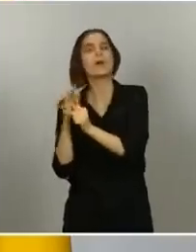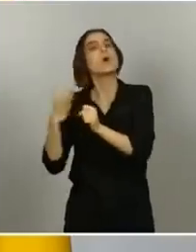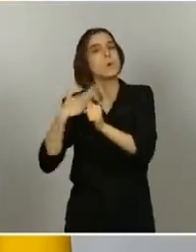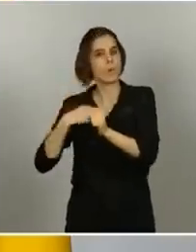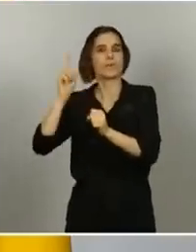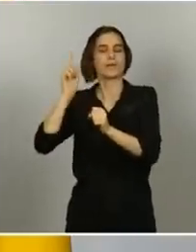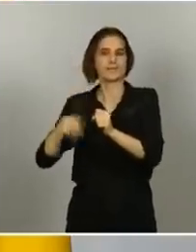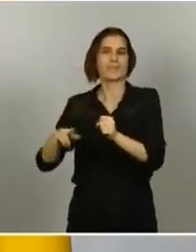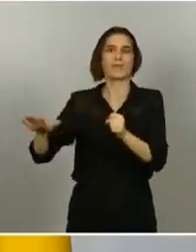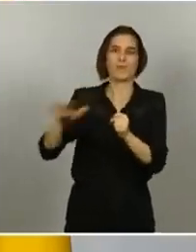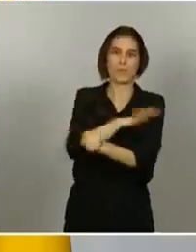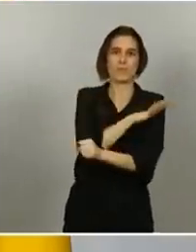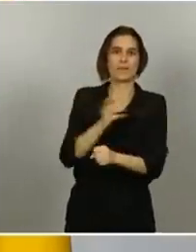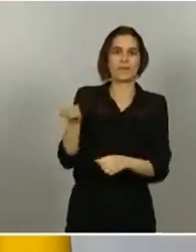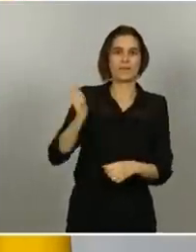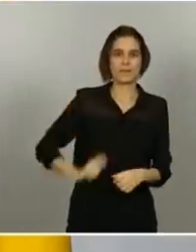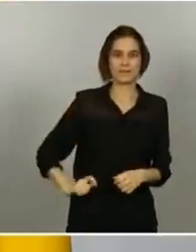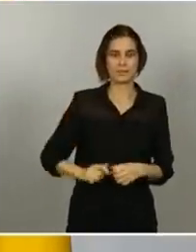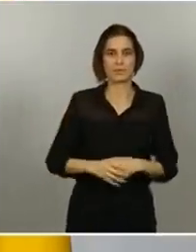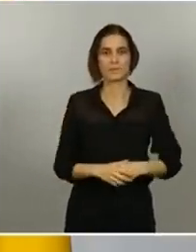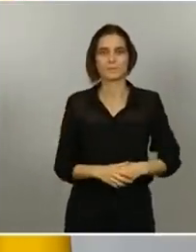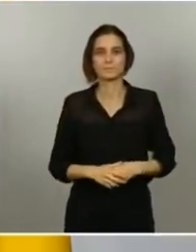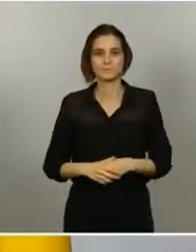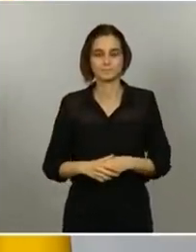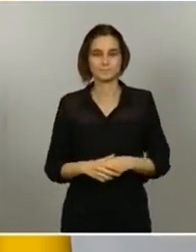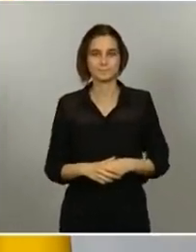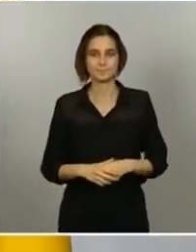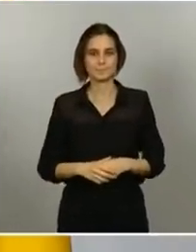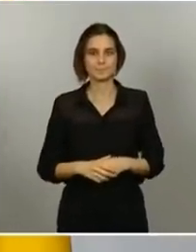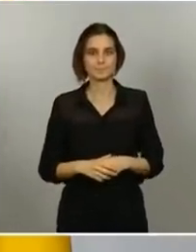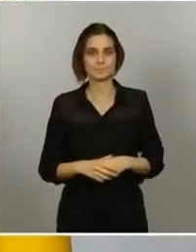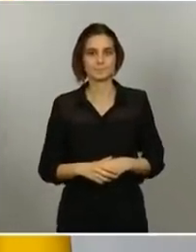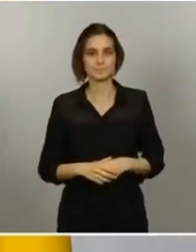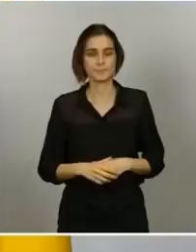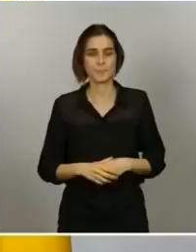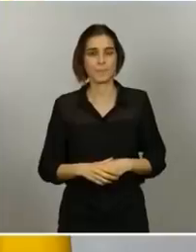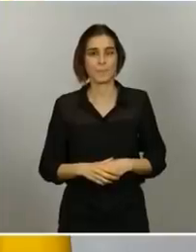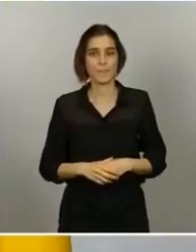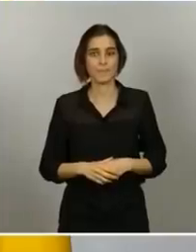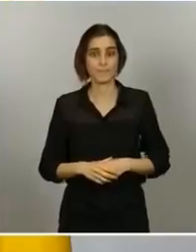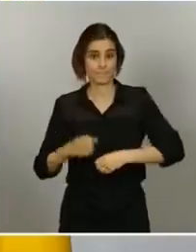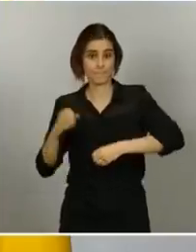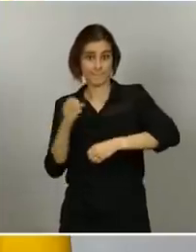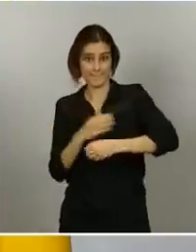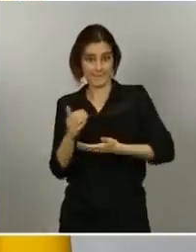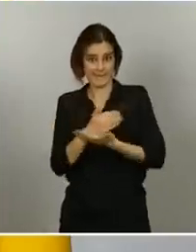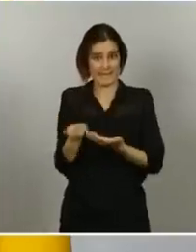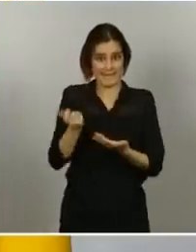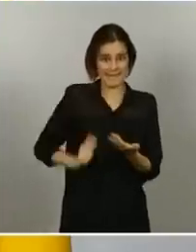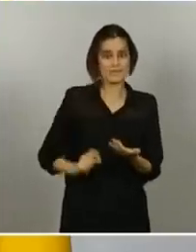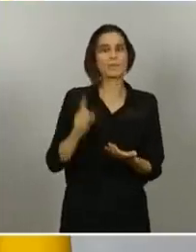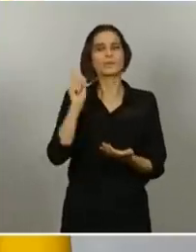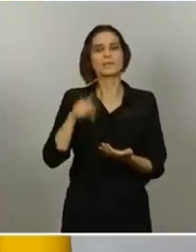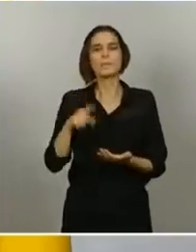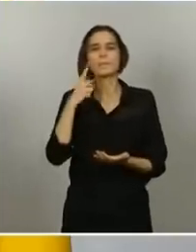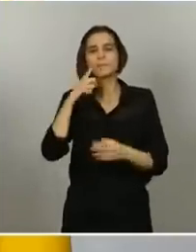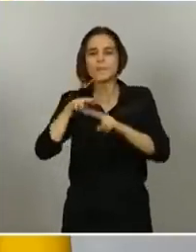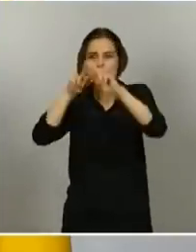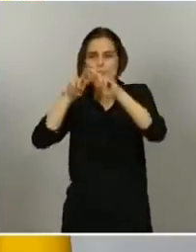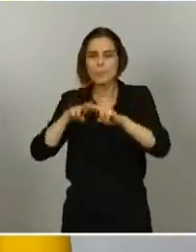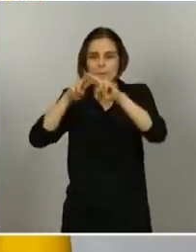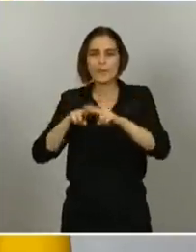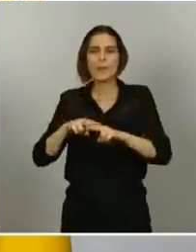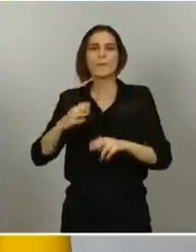este ingreso e además de los ingresos como decía se comprobará tamén o patrimonio neto da persona ou hogar solicitante